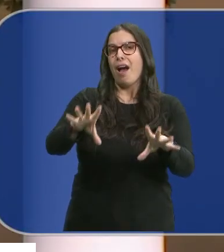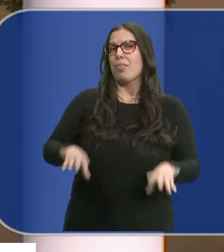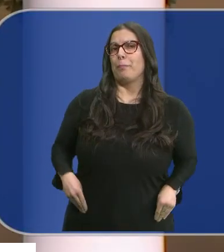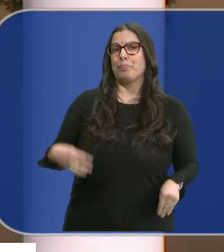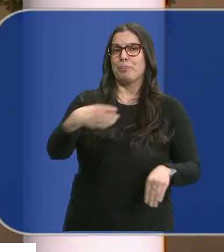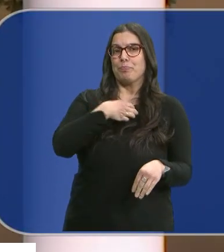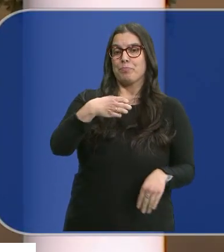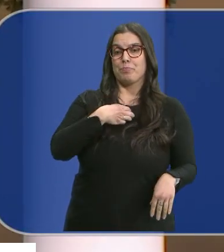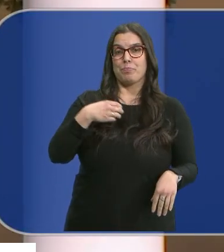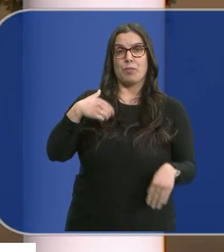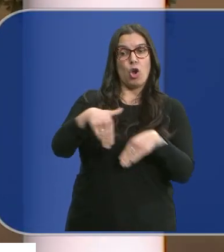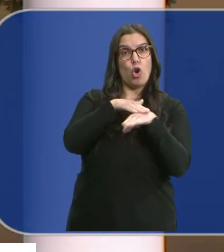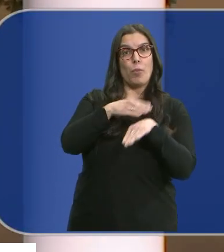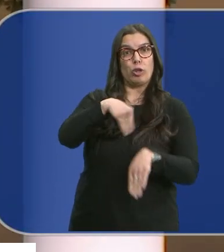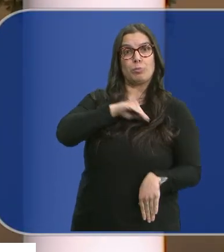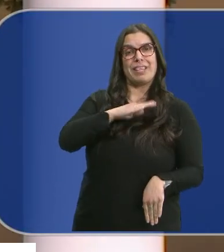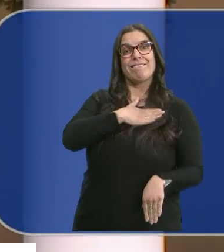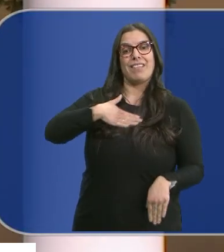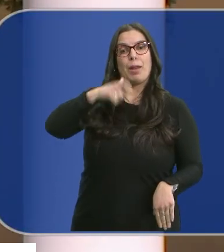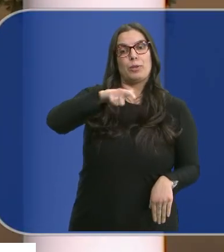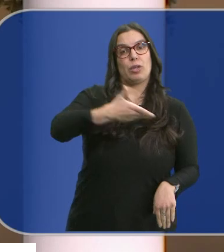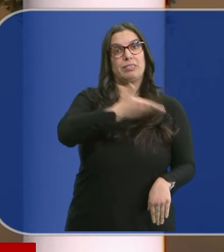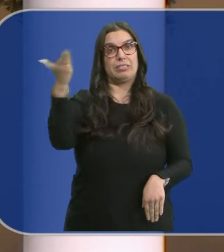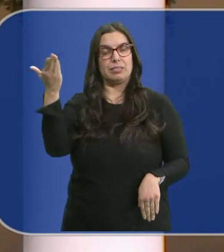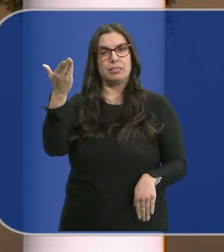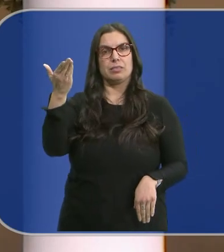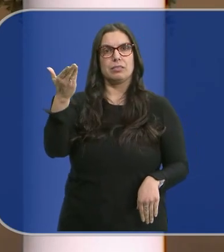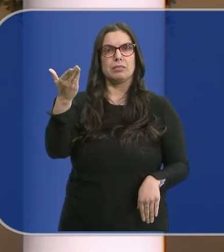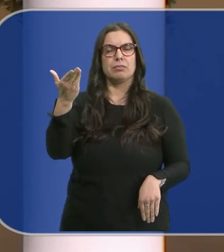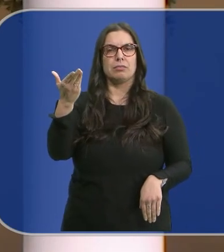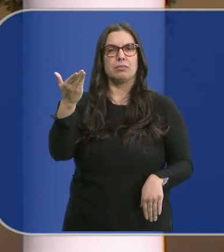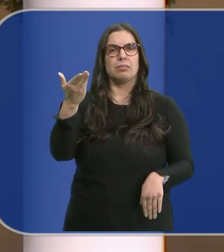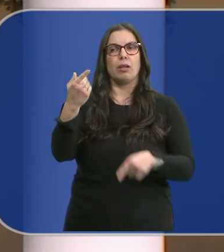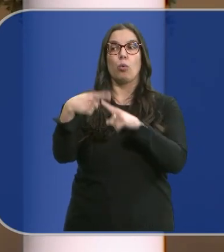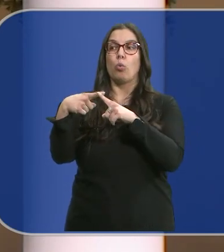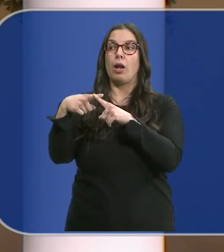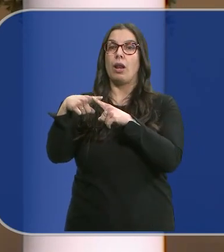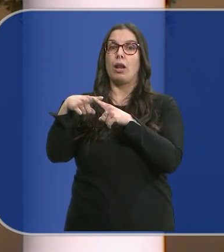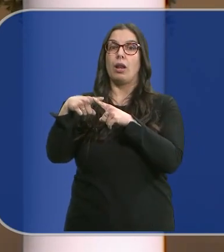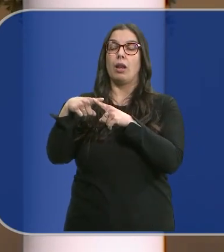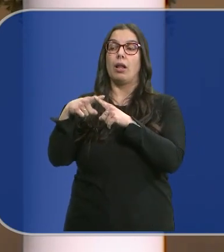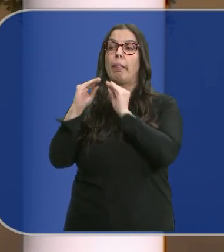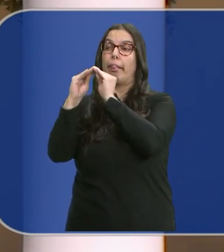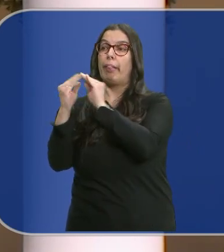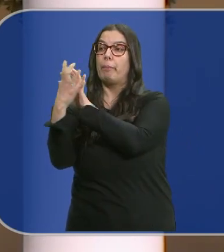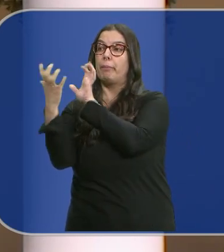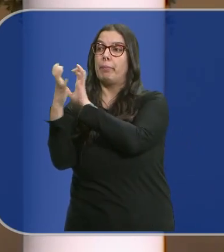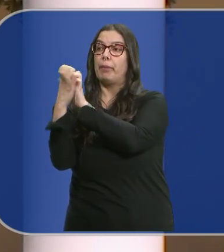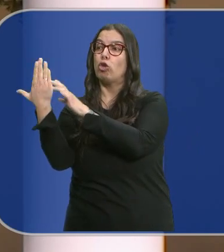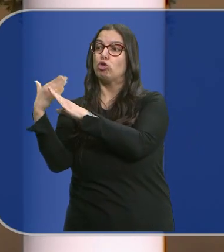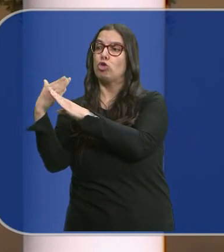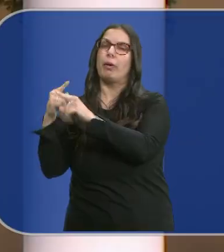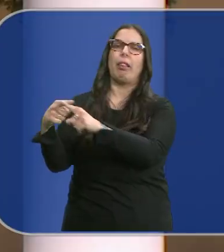admisible que este gobierno pretenda que los españoles vivan de las sobras de sus arreglos con